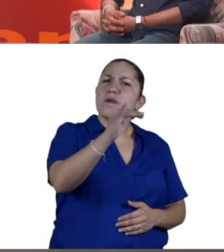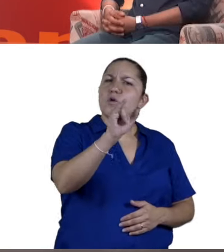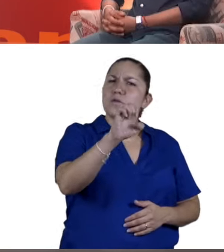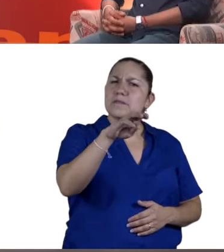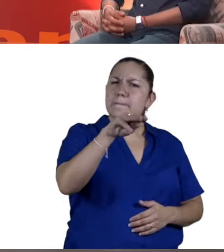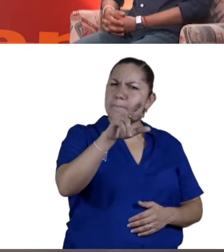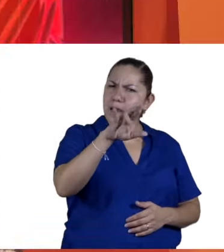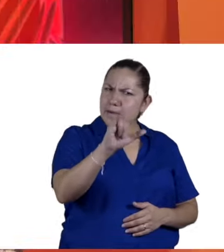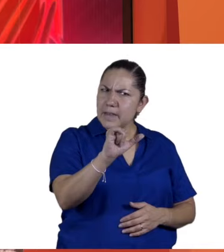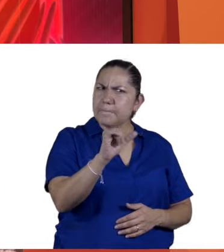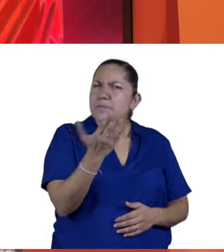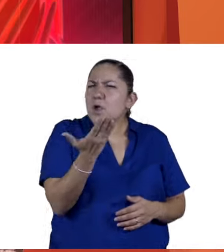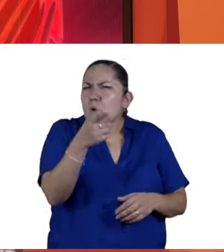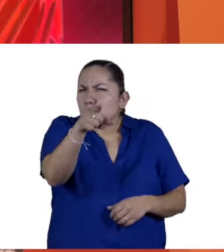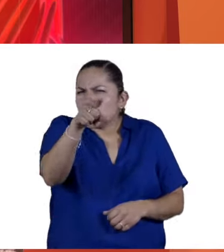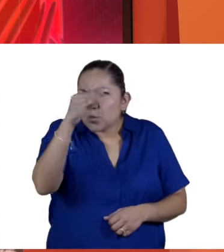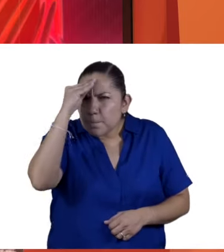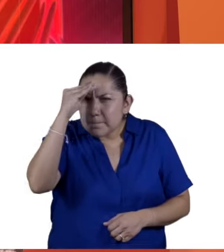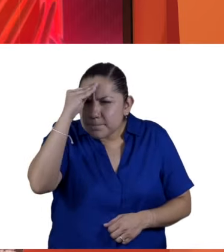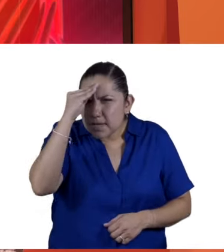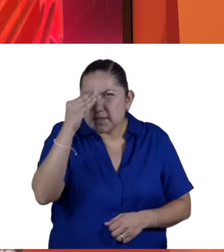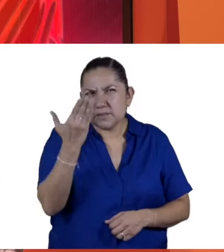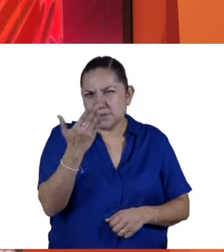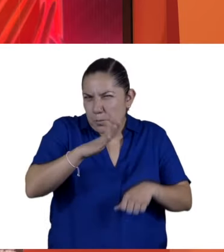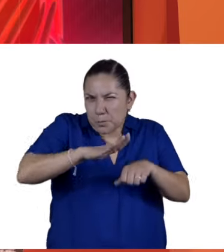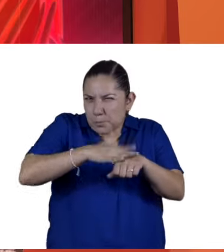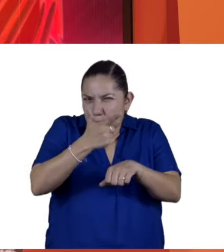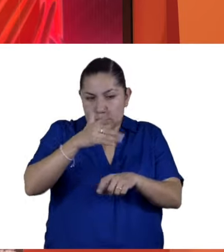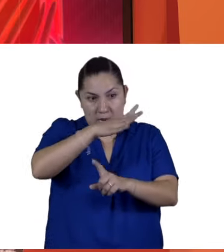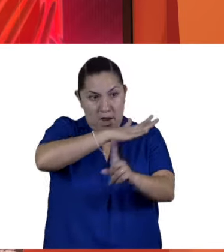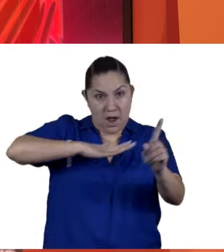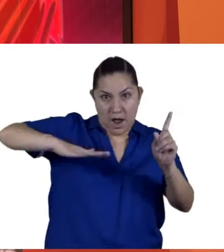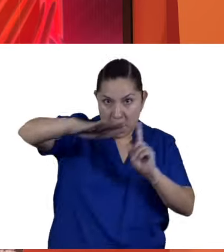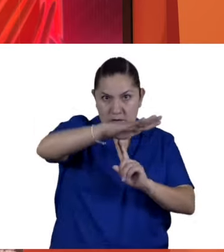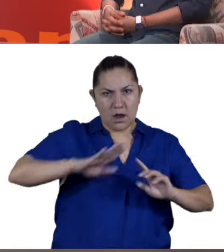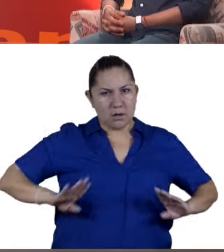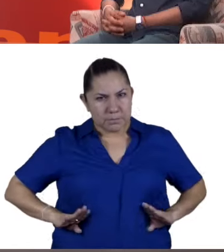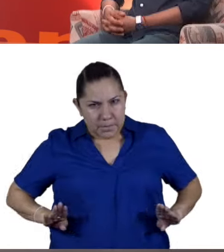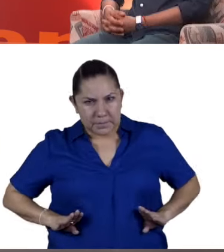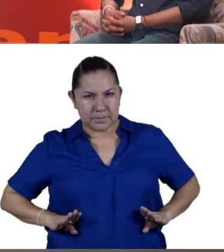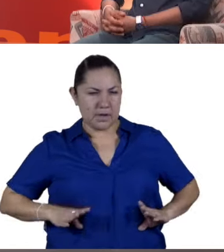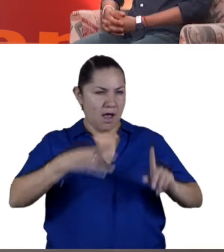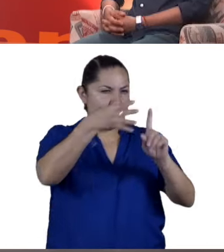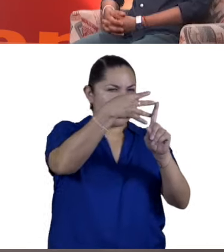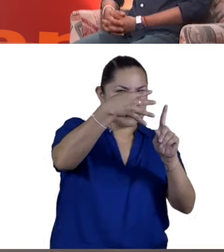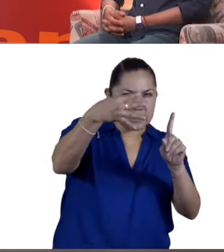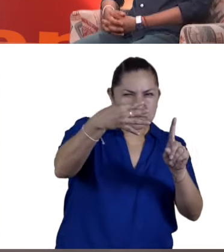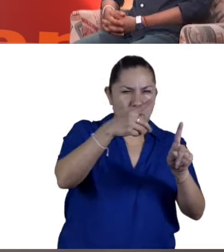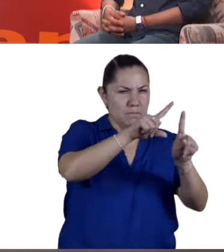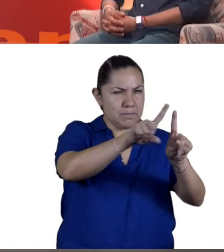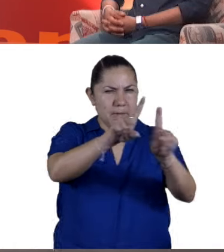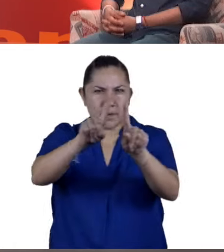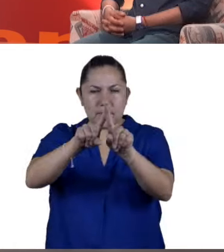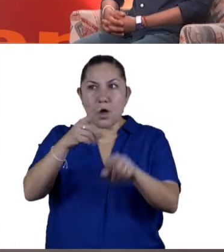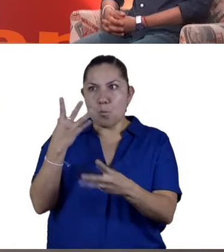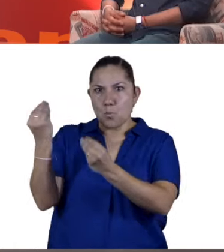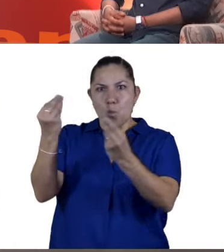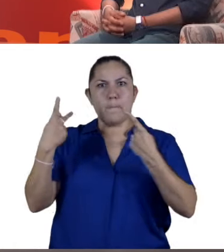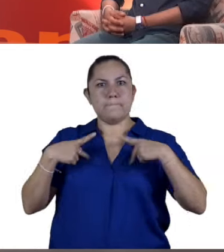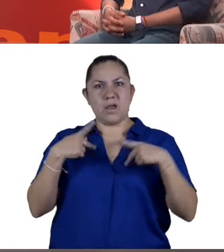que se deba que haya tanta resistencia a las diferentes identidades sexuales que hay? O sea, ¿qué pasa?